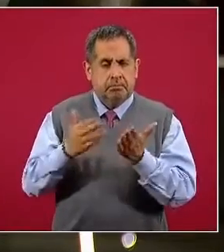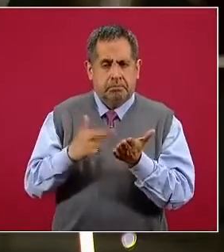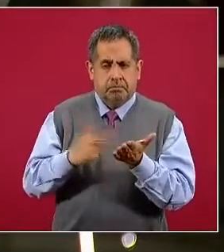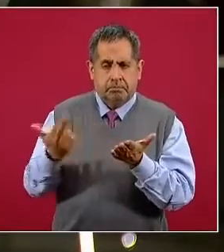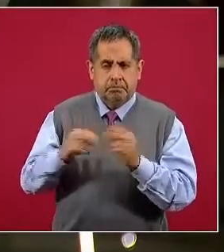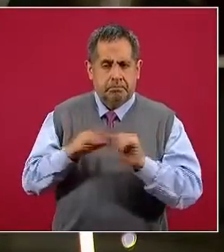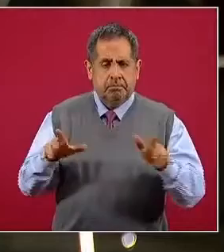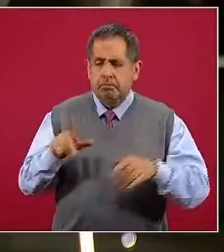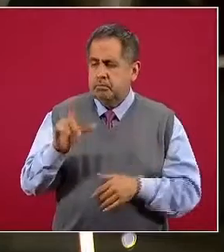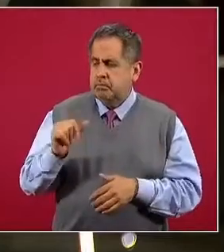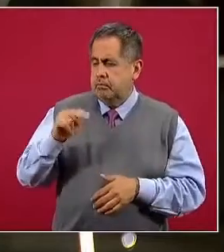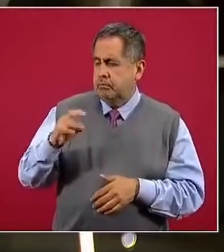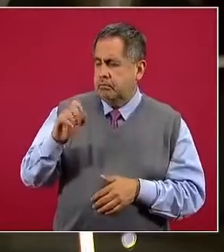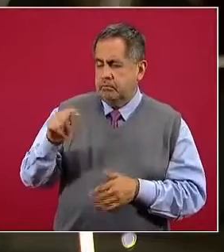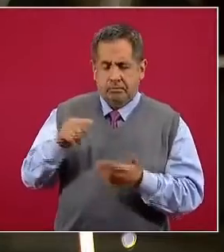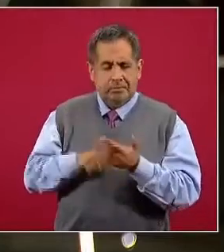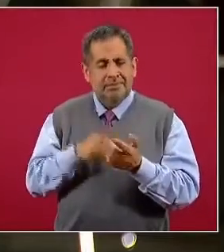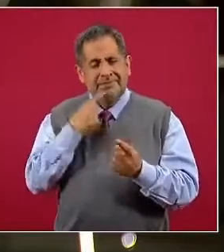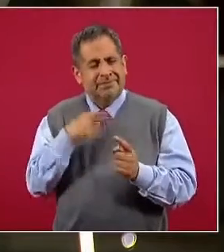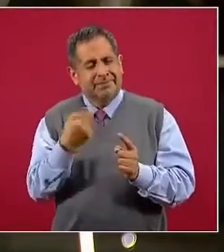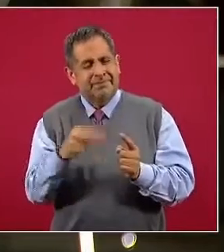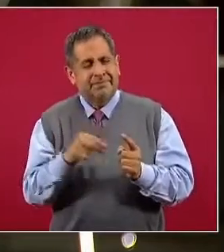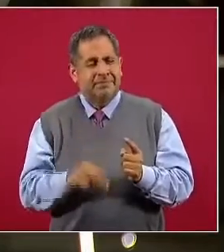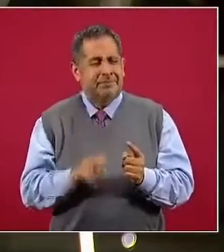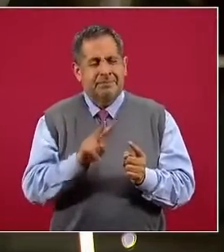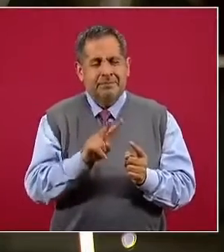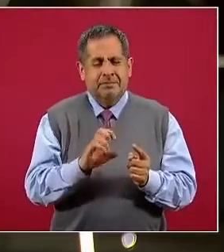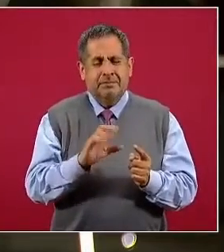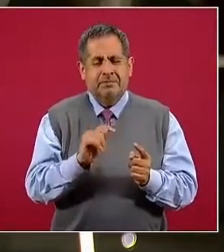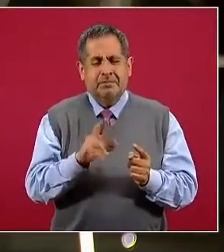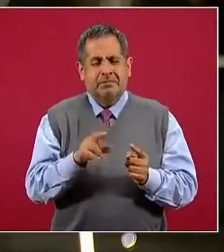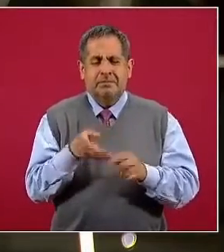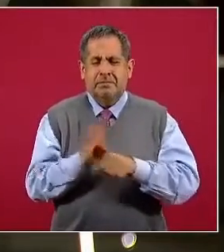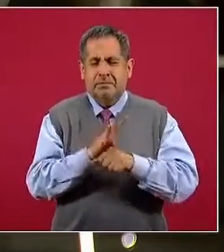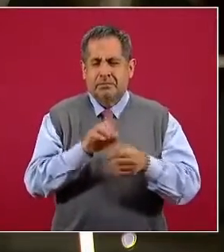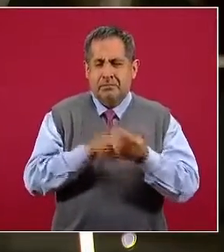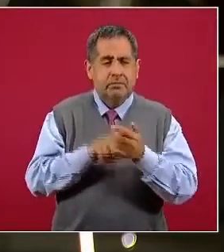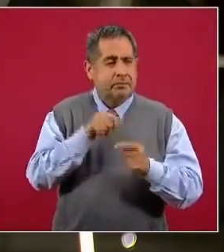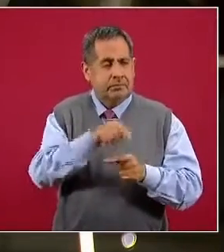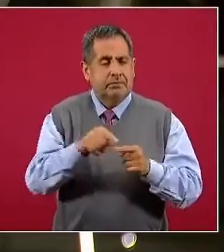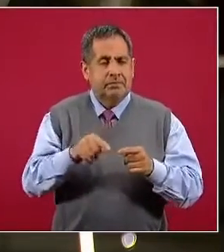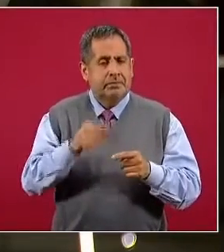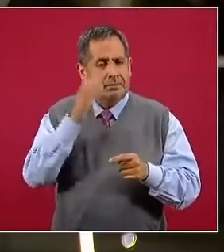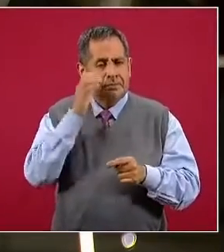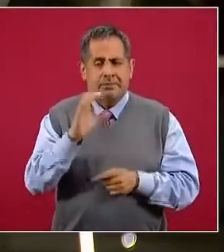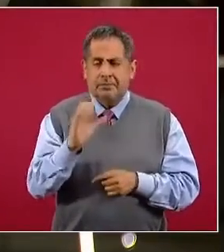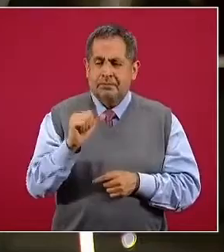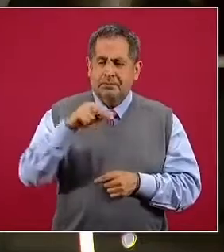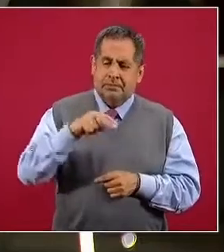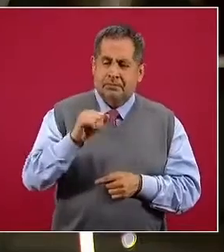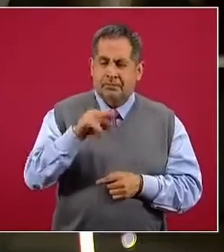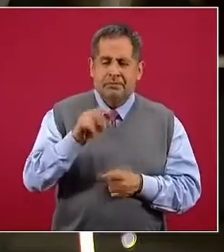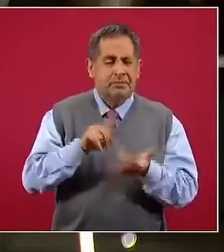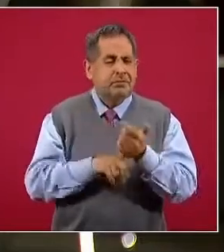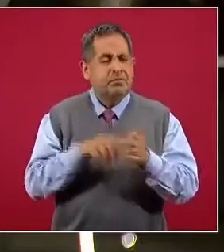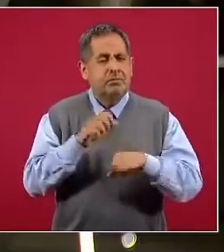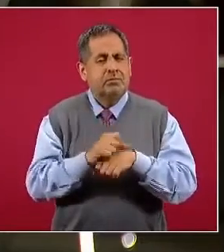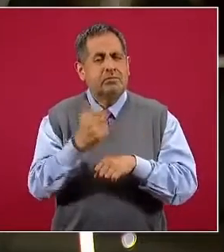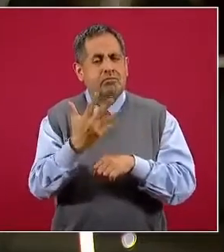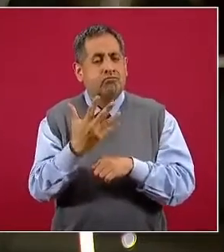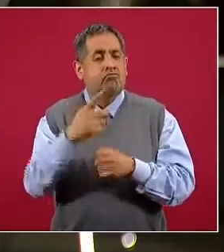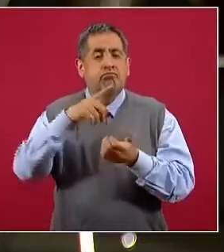la relación del vector que se utiliza en esta vacuna de CanSino, el adenovirus 5, con